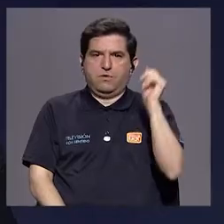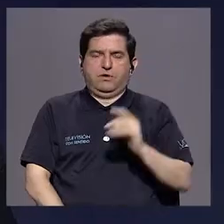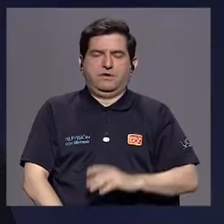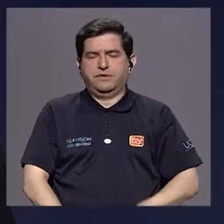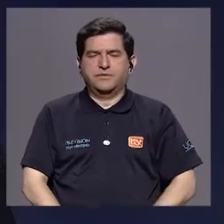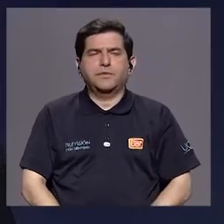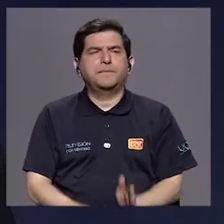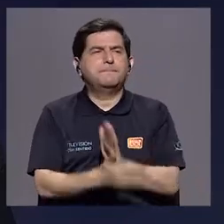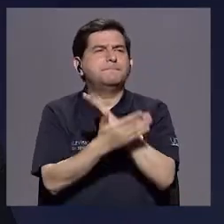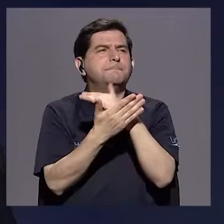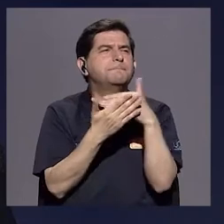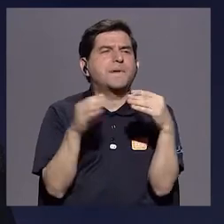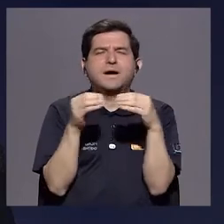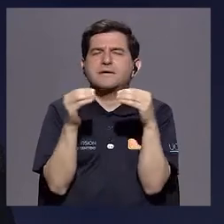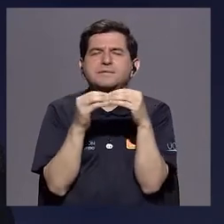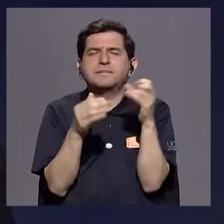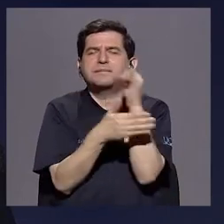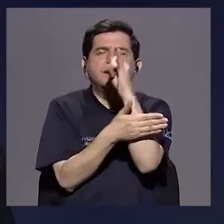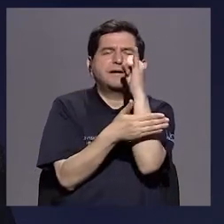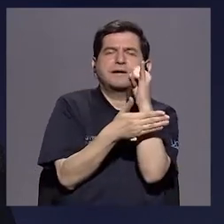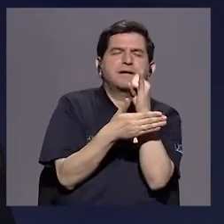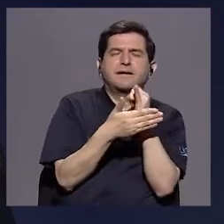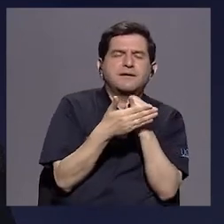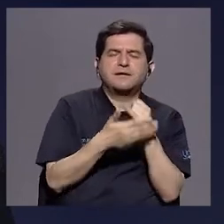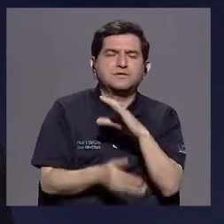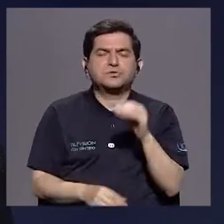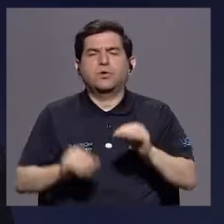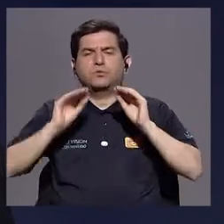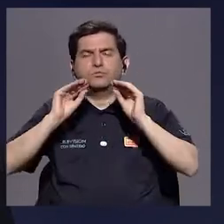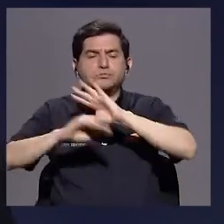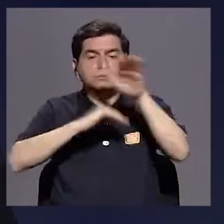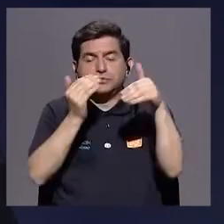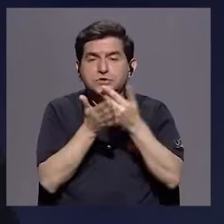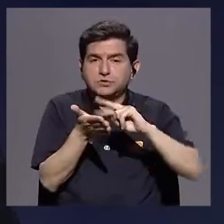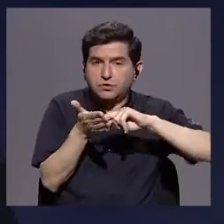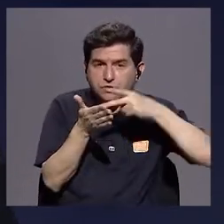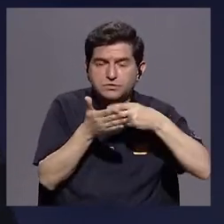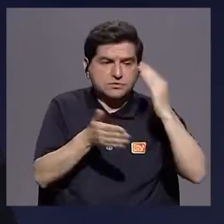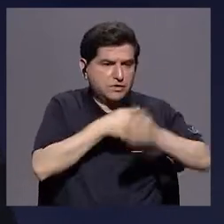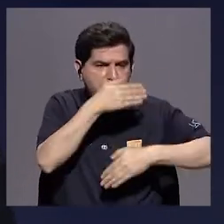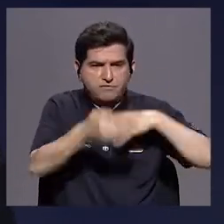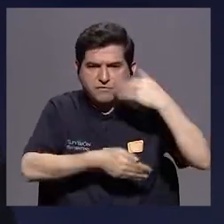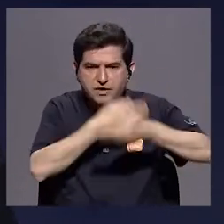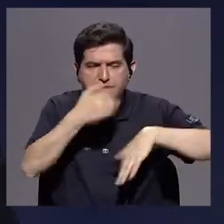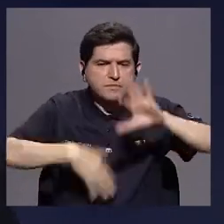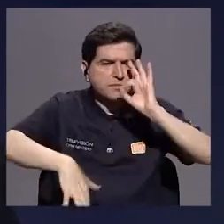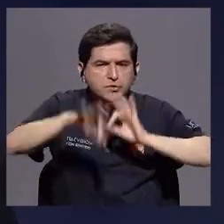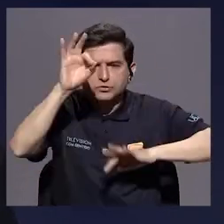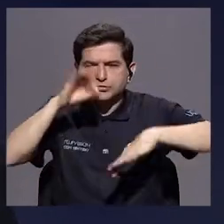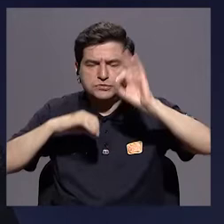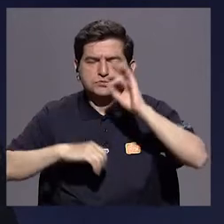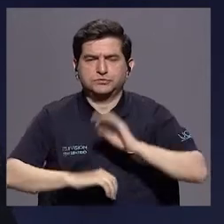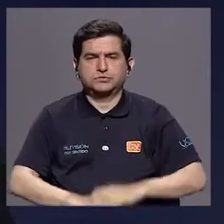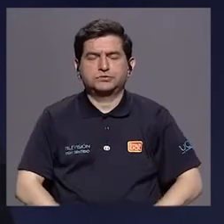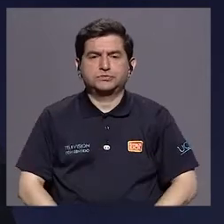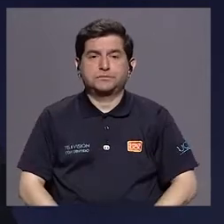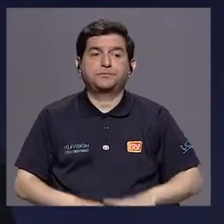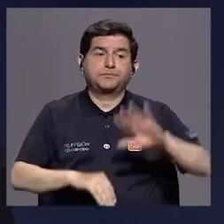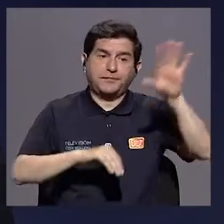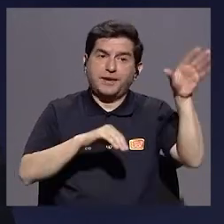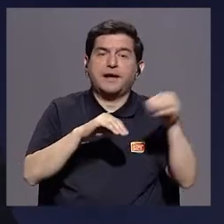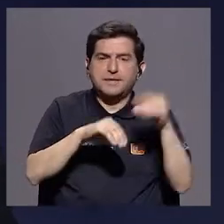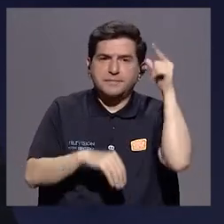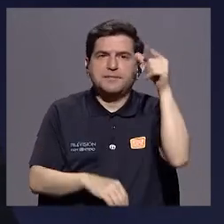la parte un poco más como artística o académica de todo lo que es como este proceso curatorial y aparte de eso